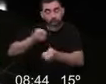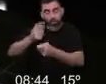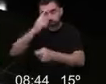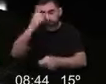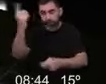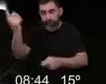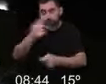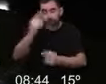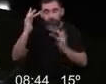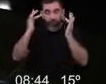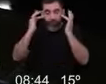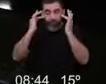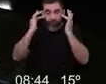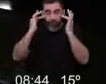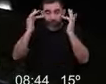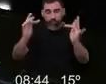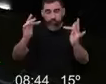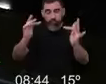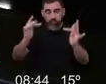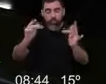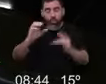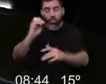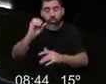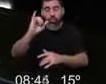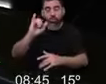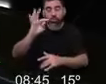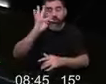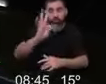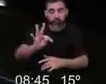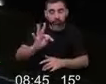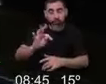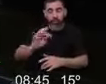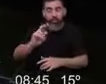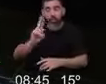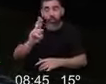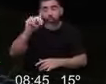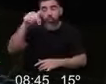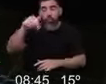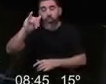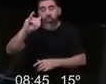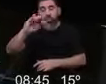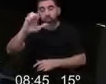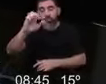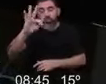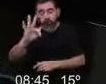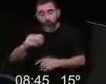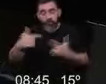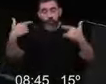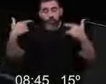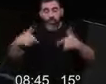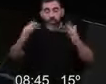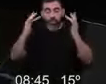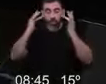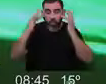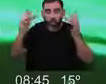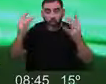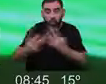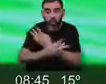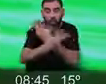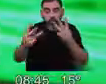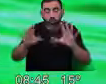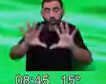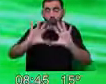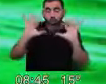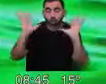Internacional de la Educación, de la OIT, de UNICEF, de ministros y ministras de la educación de todo el